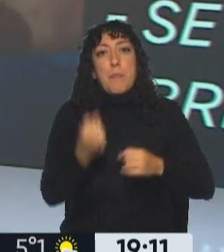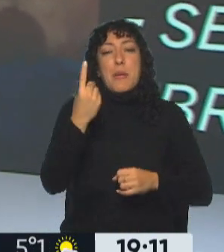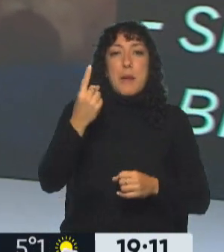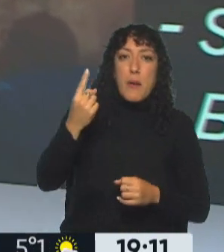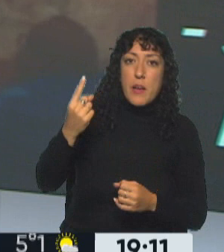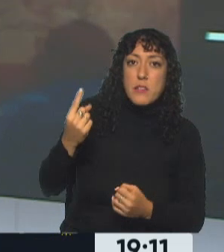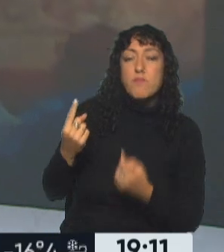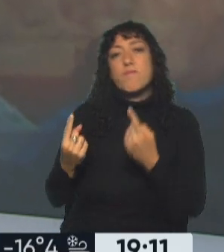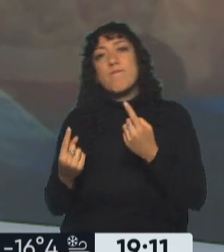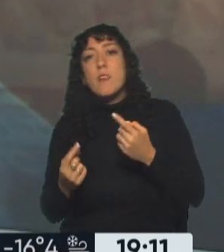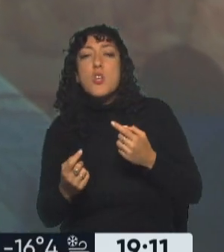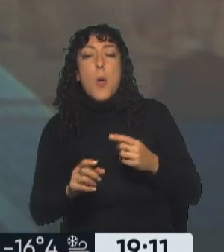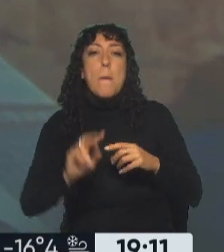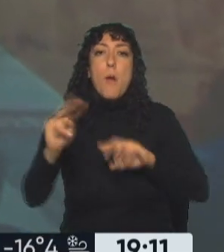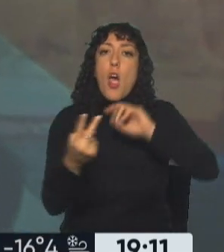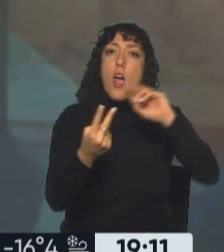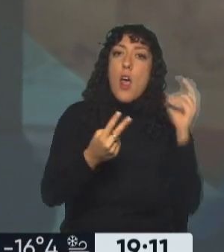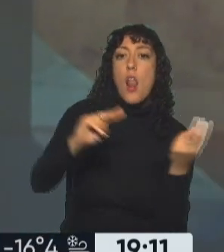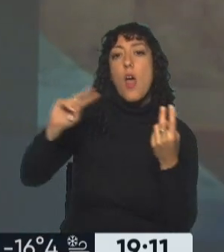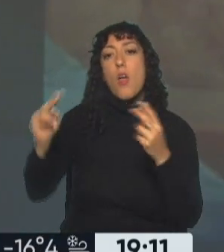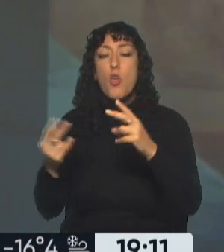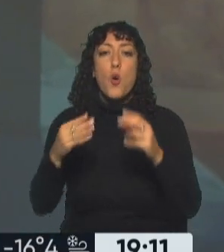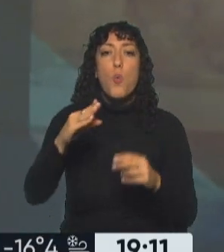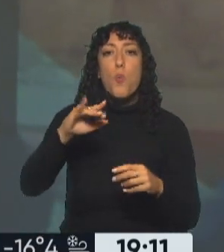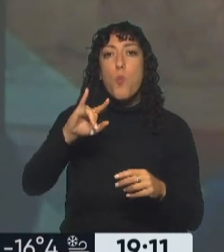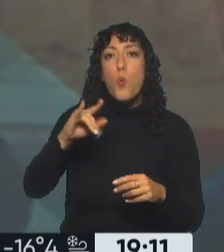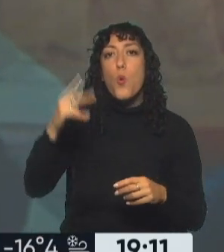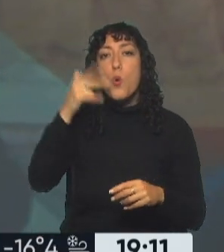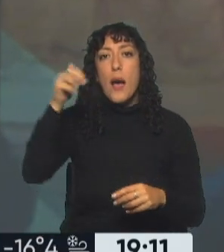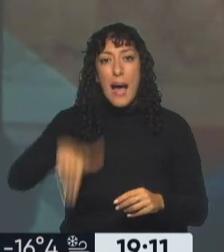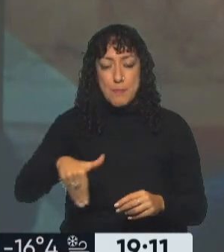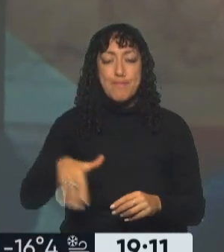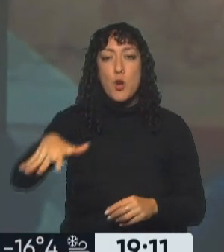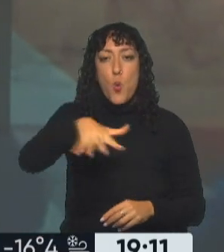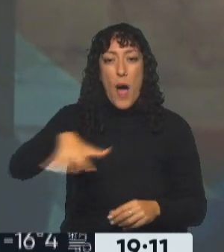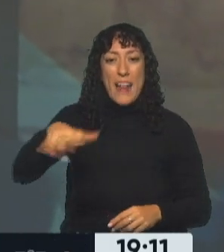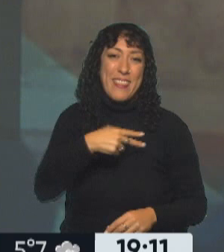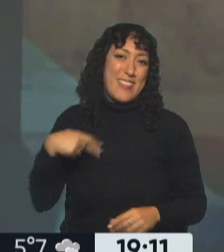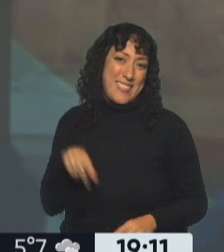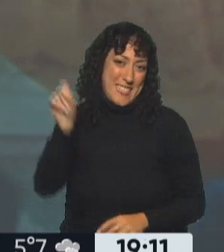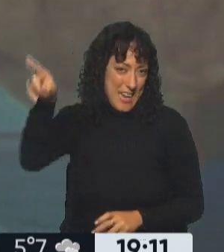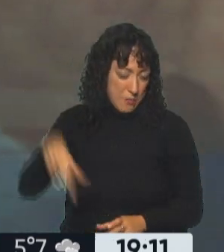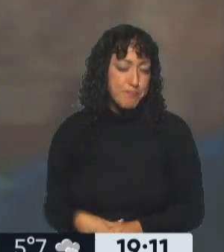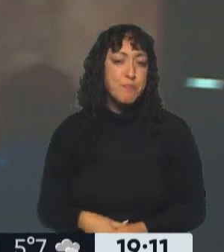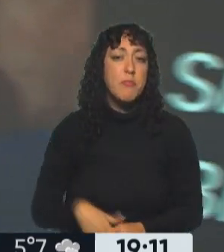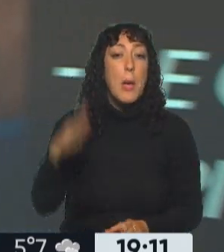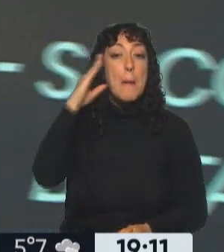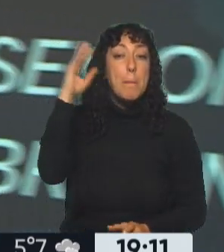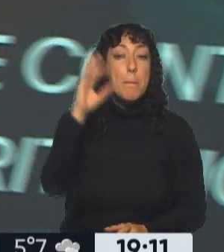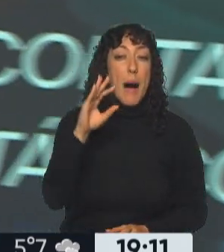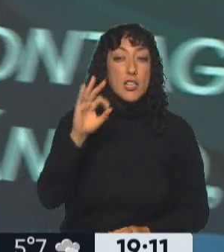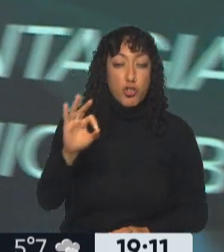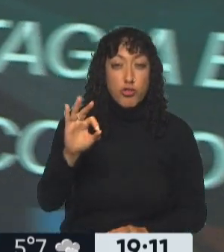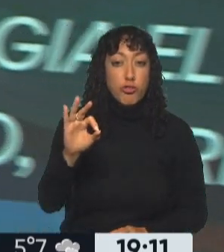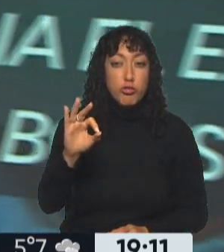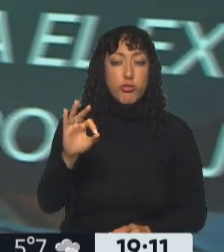muertos, en Wuhan, las primeras ¿no? muertes. ¿Cómo? En Wuhan. En Wuhan, exactamente, en China. En marzo es el mes en el cual